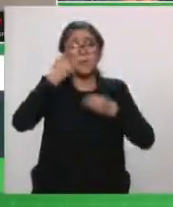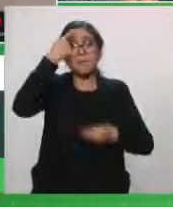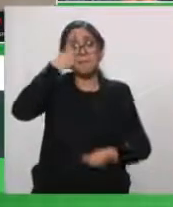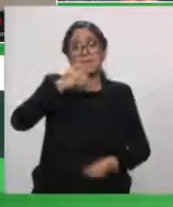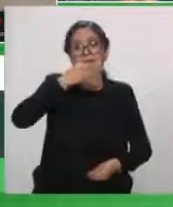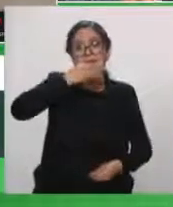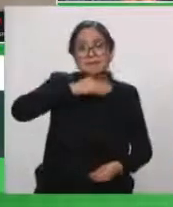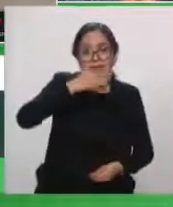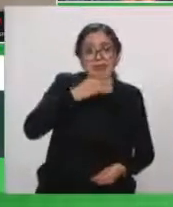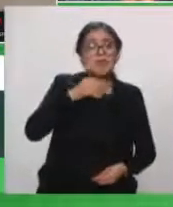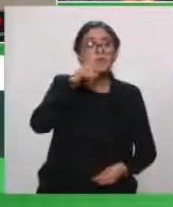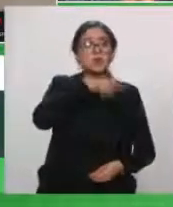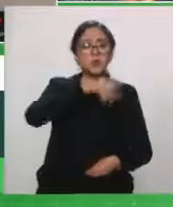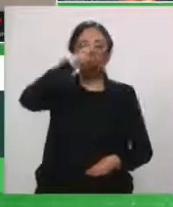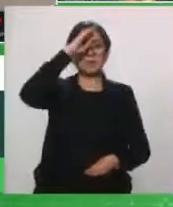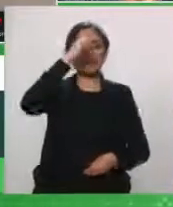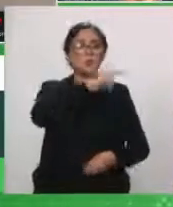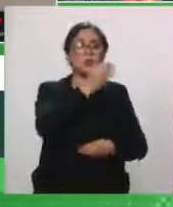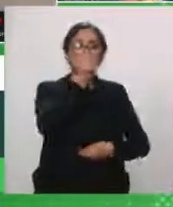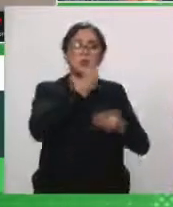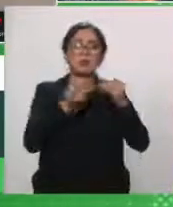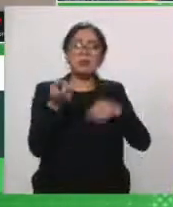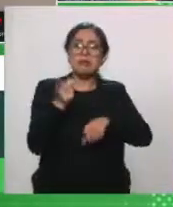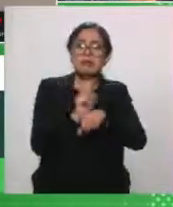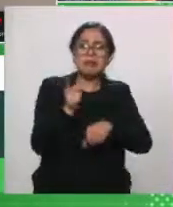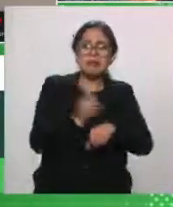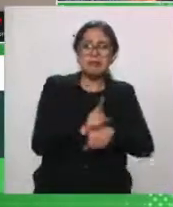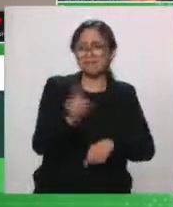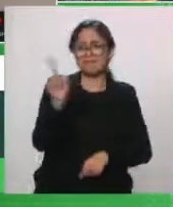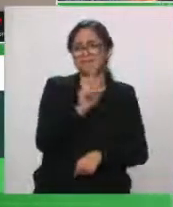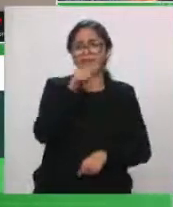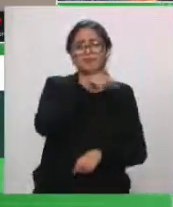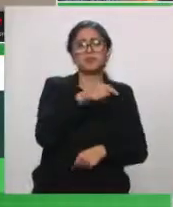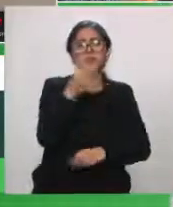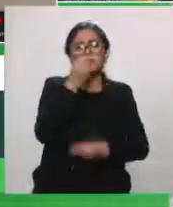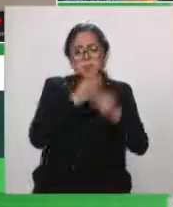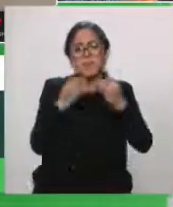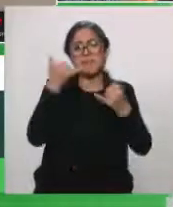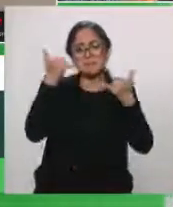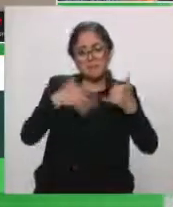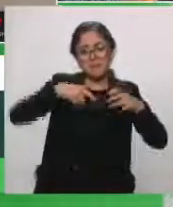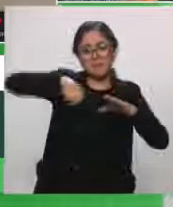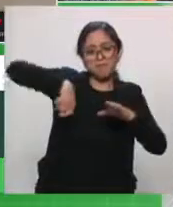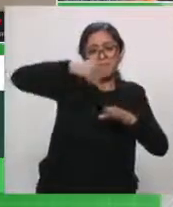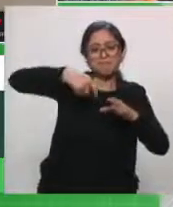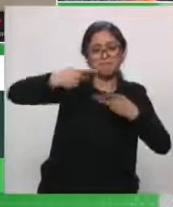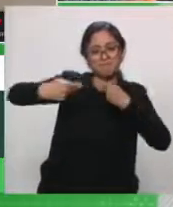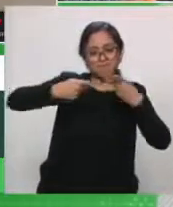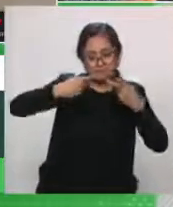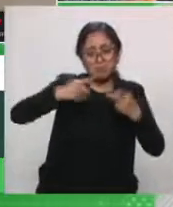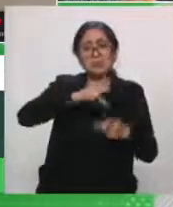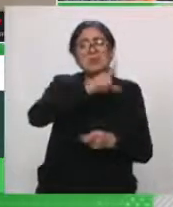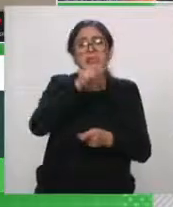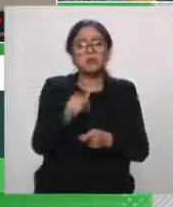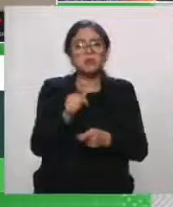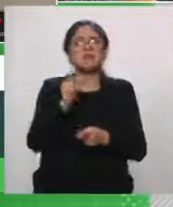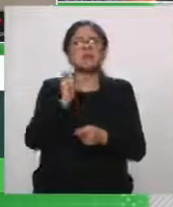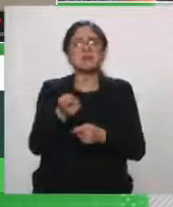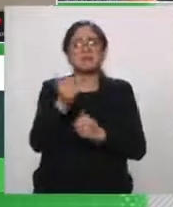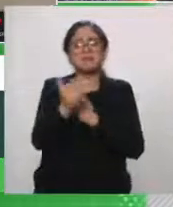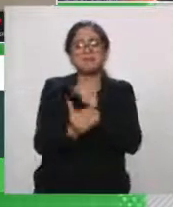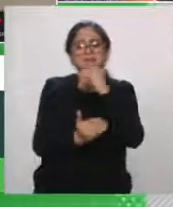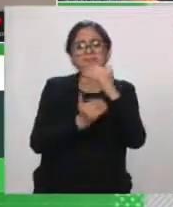un platillo complejo. Y luego algo muy bonito es ver cómo el pozole va teniendo diversos